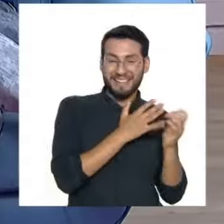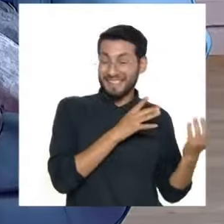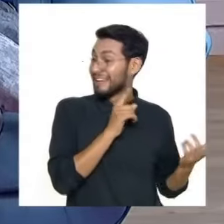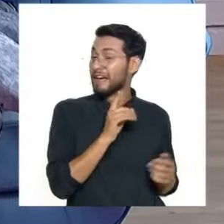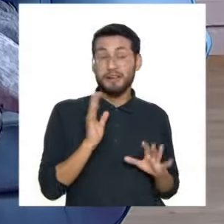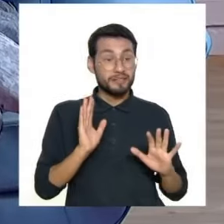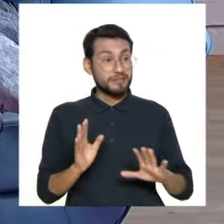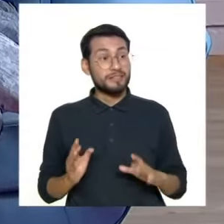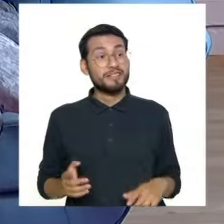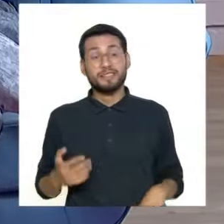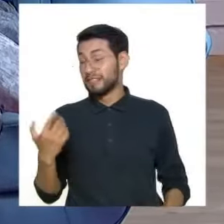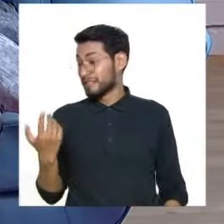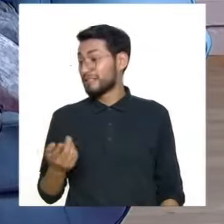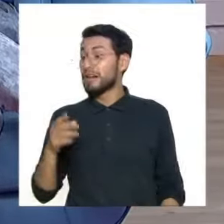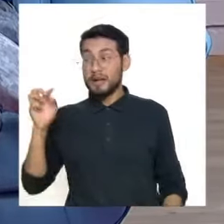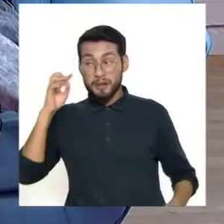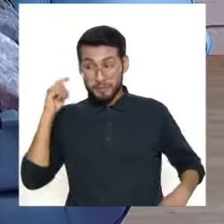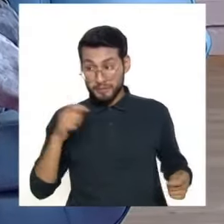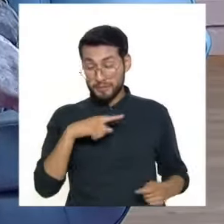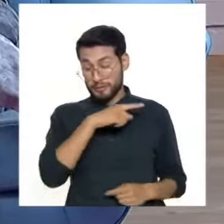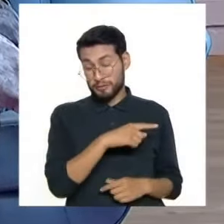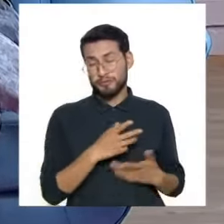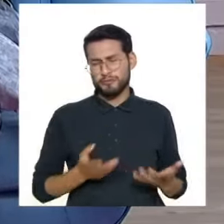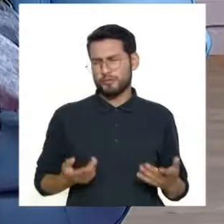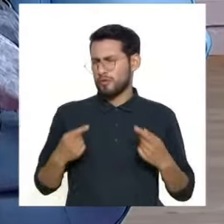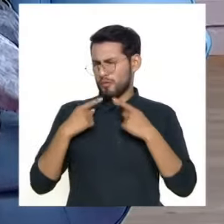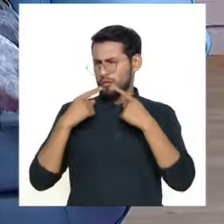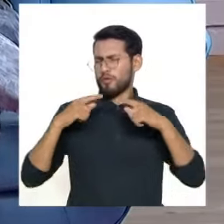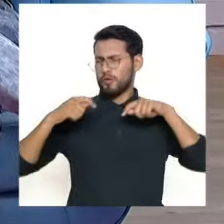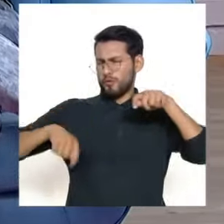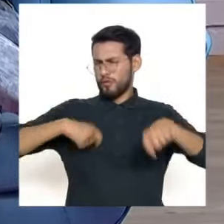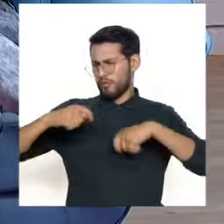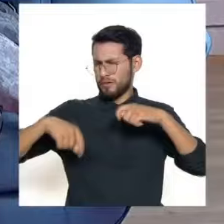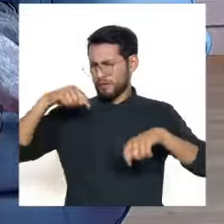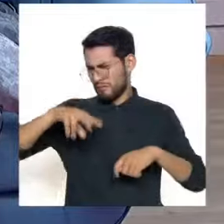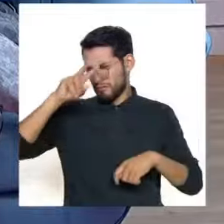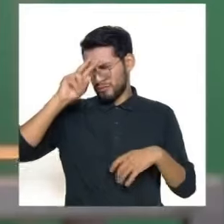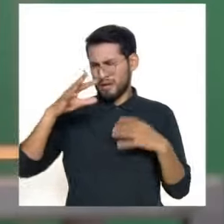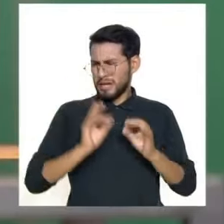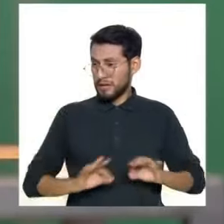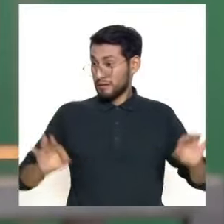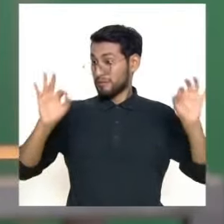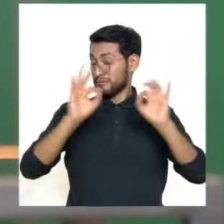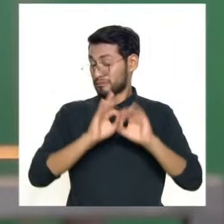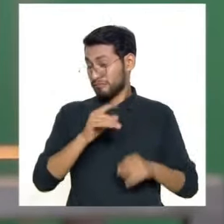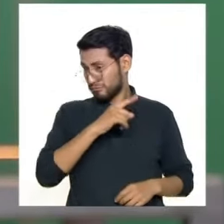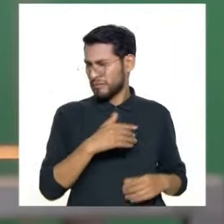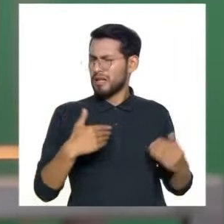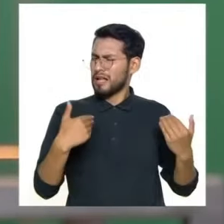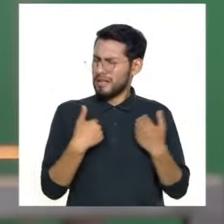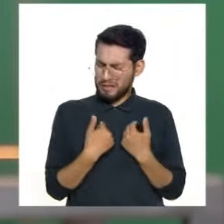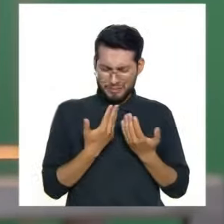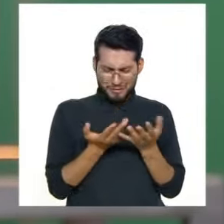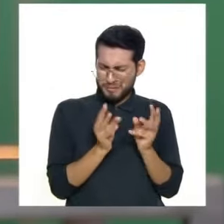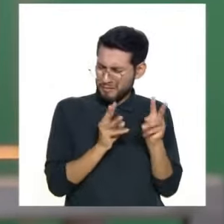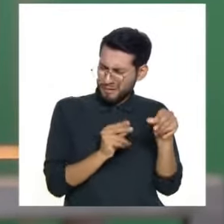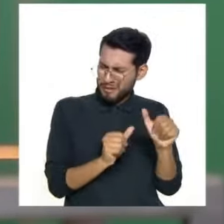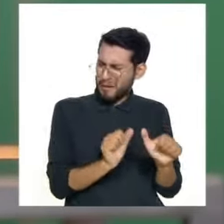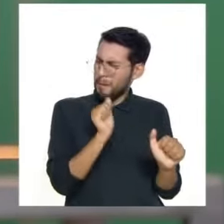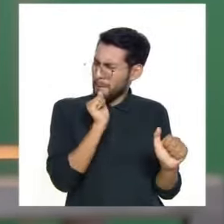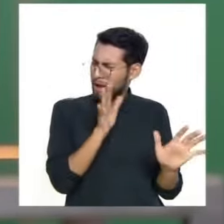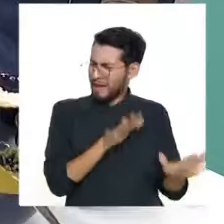pasa mi querida Silvia es que piso aparte de ser uno de los influencers de cocina aquí en el Perú más importante tiene una mano